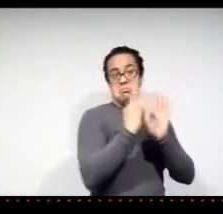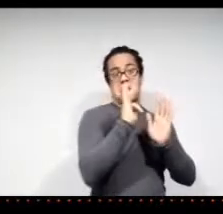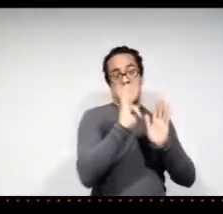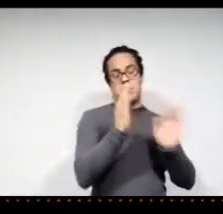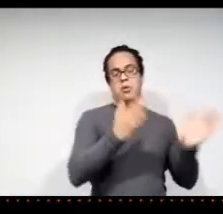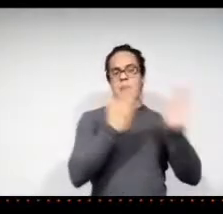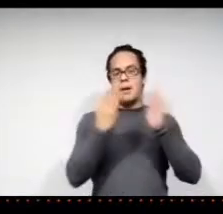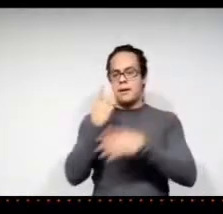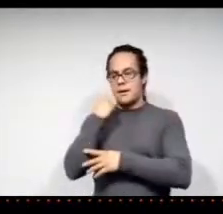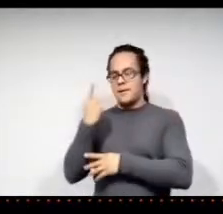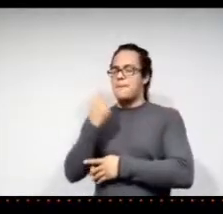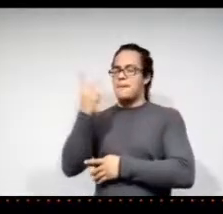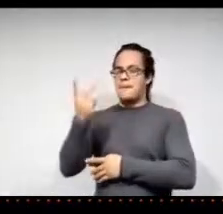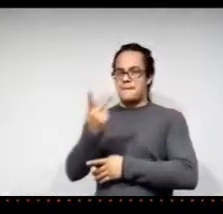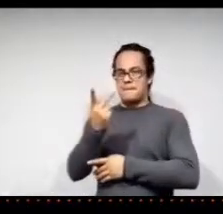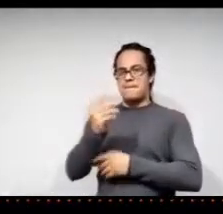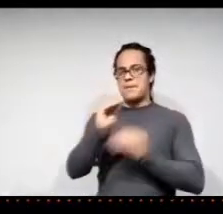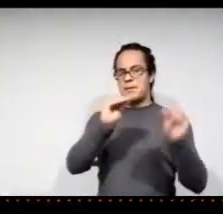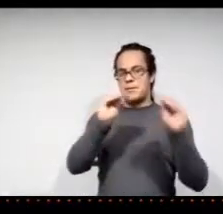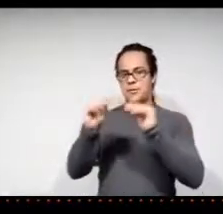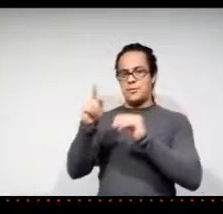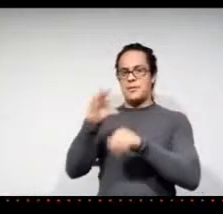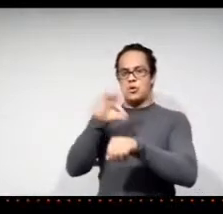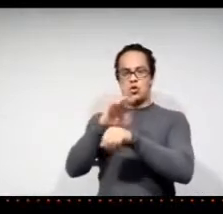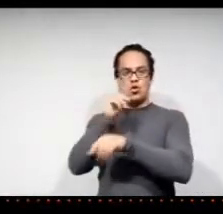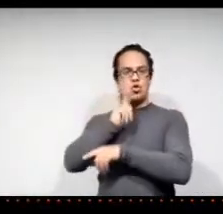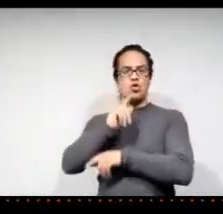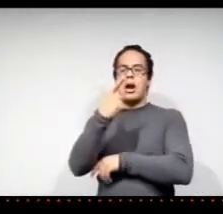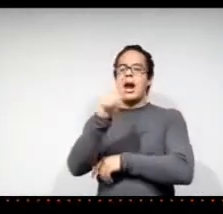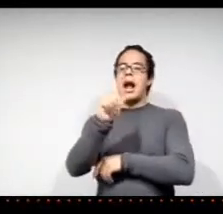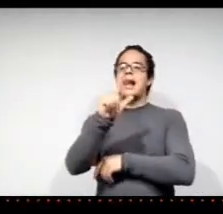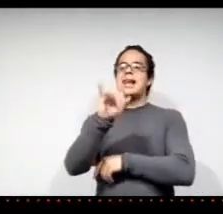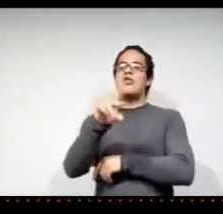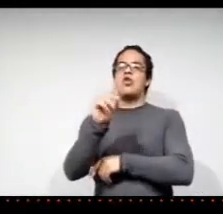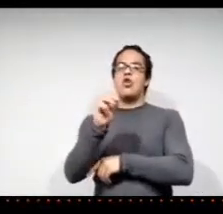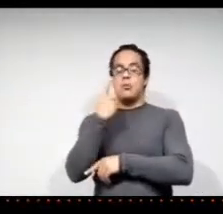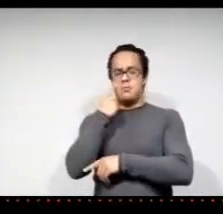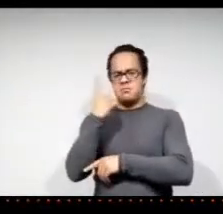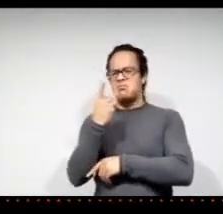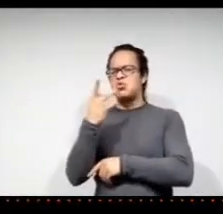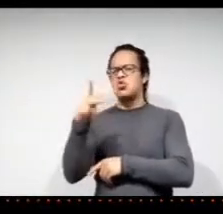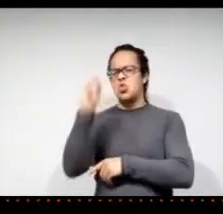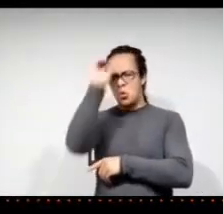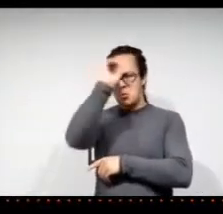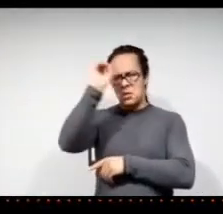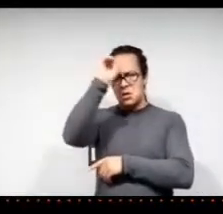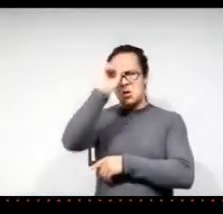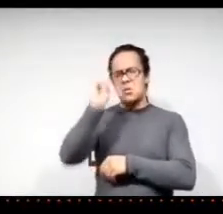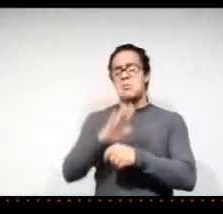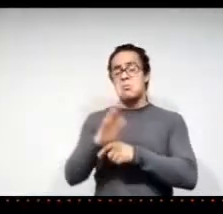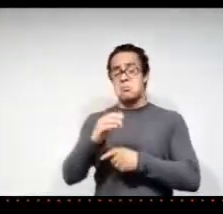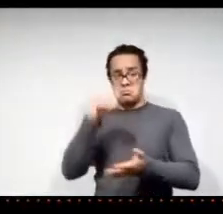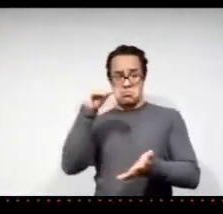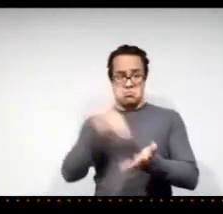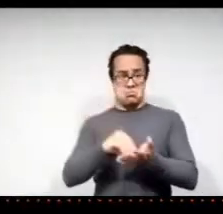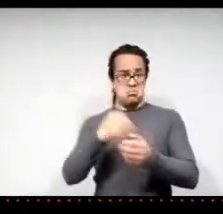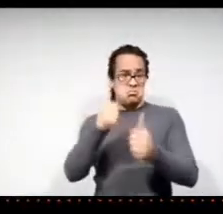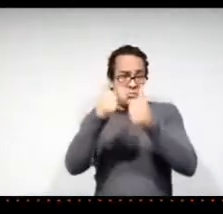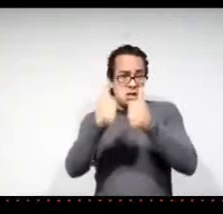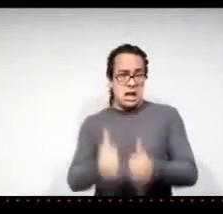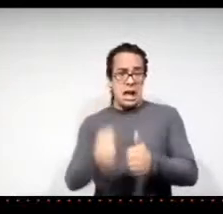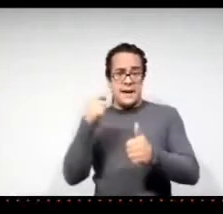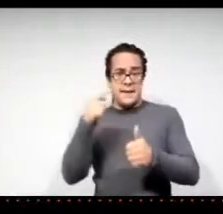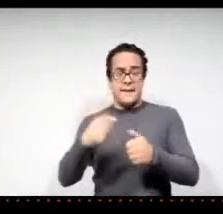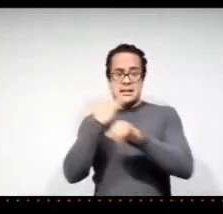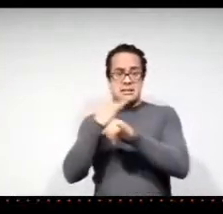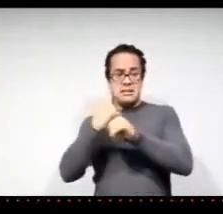del doctor Escamilla a la doctora Galindo. Por favor, ¿qué opina usted? ¿Llegó para quedarse? Claro, gracias.